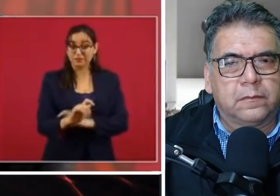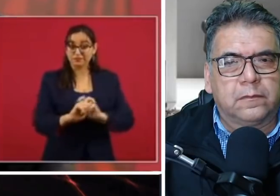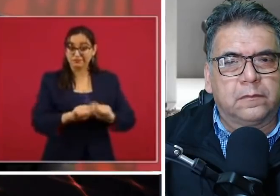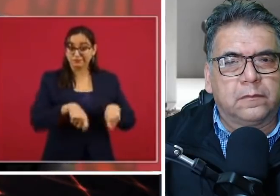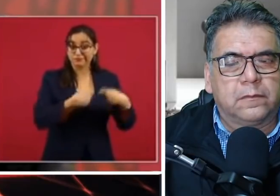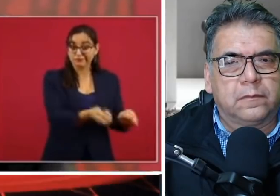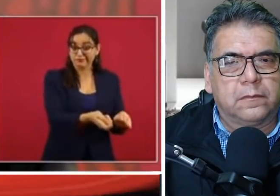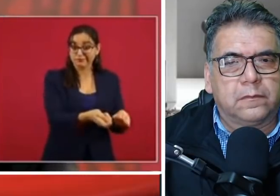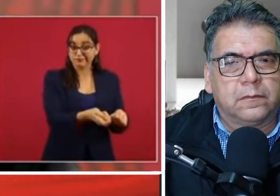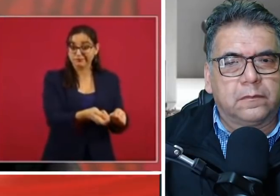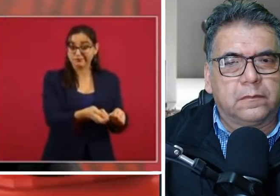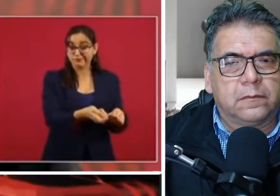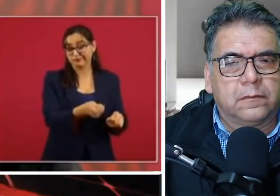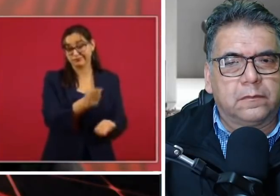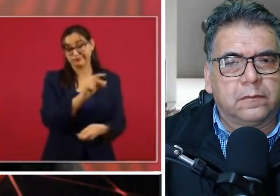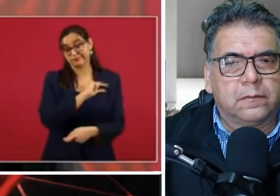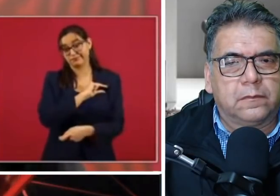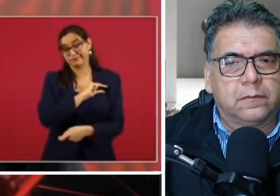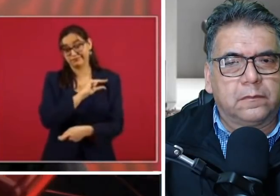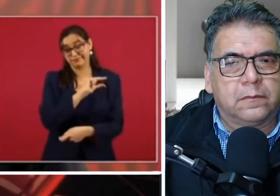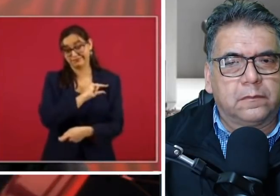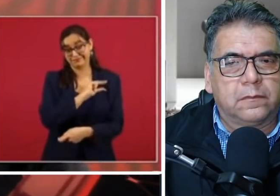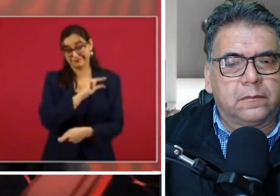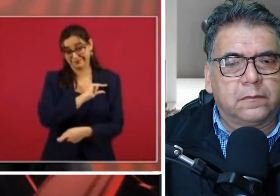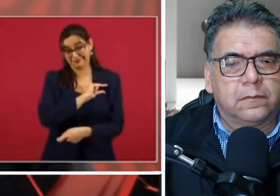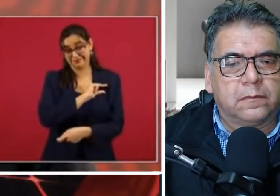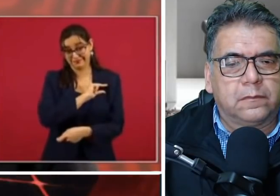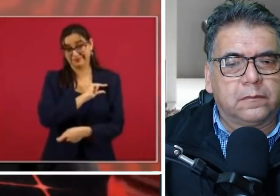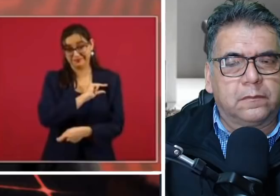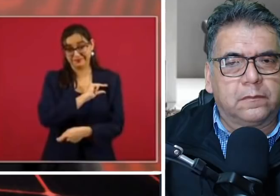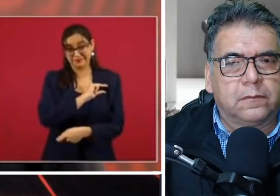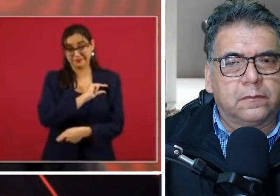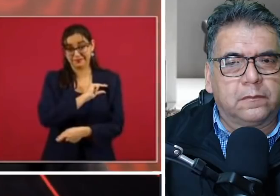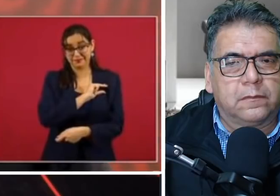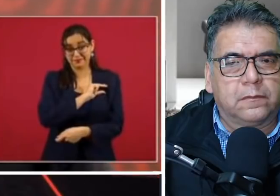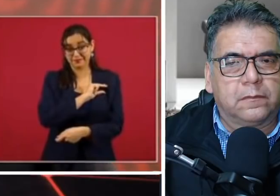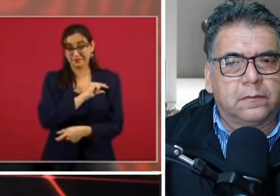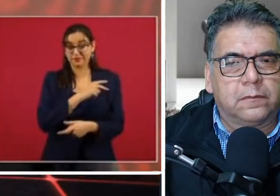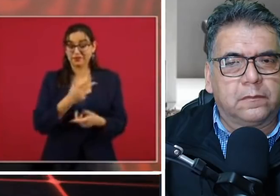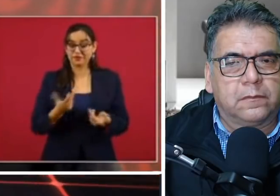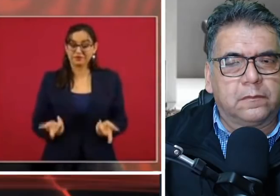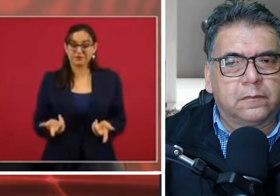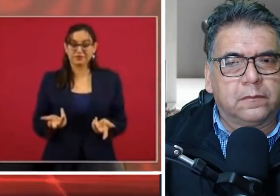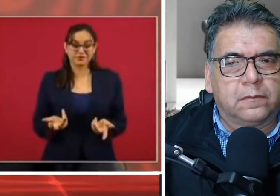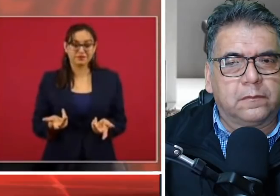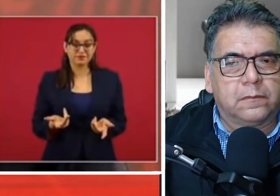es generada por empresas particulares. Todo esto pues